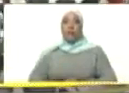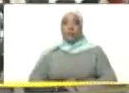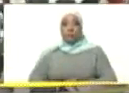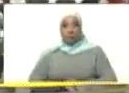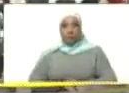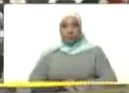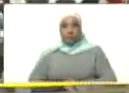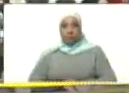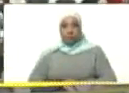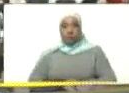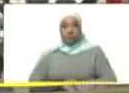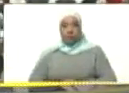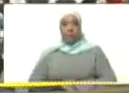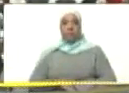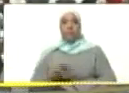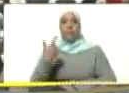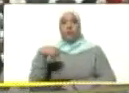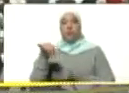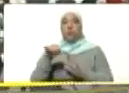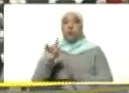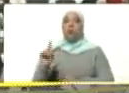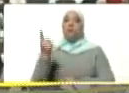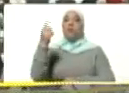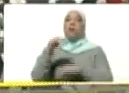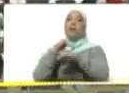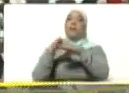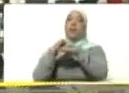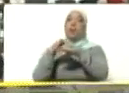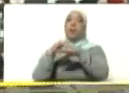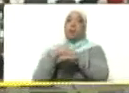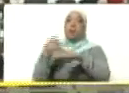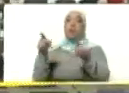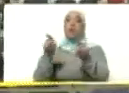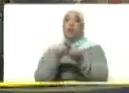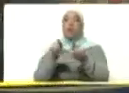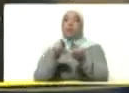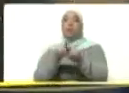Honorable Dilcon Mitchell, primer ministro de Granada.